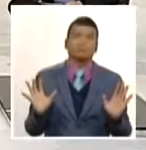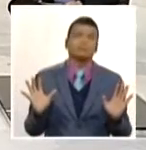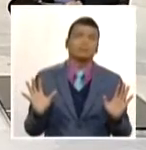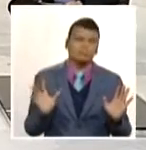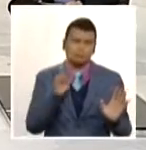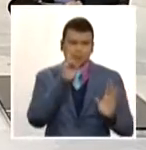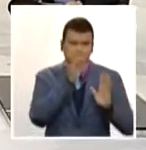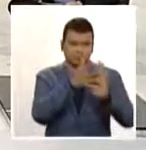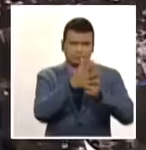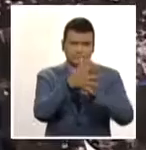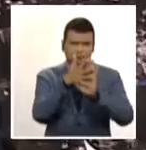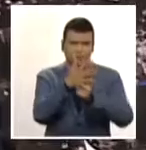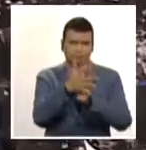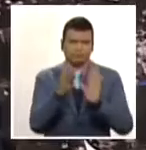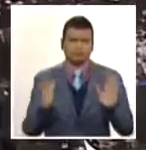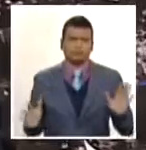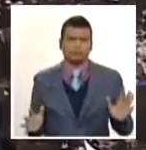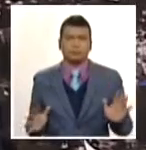final